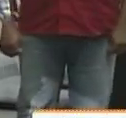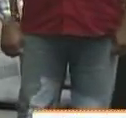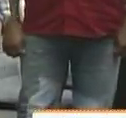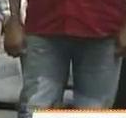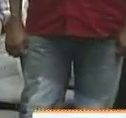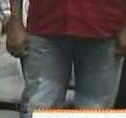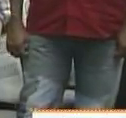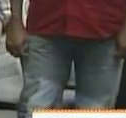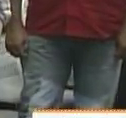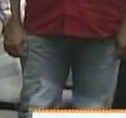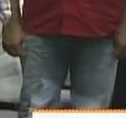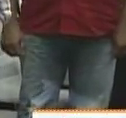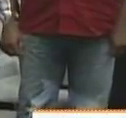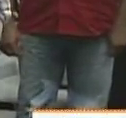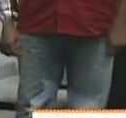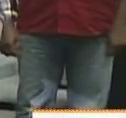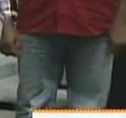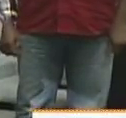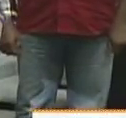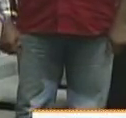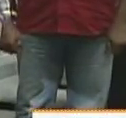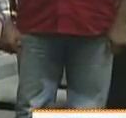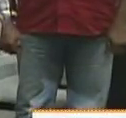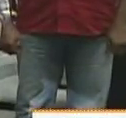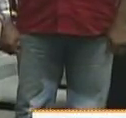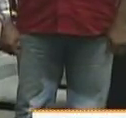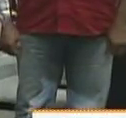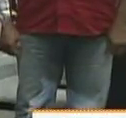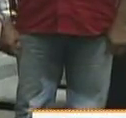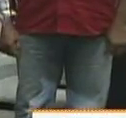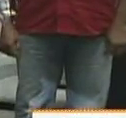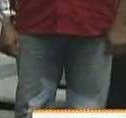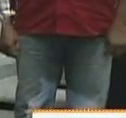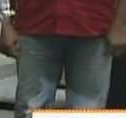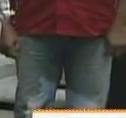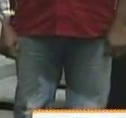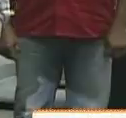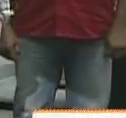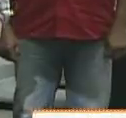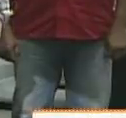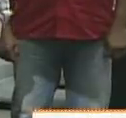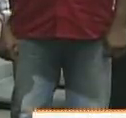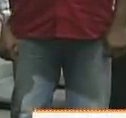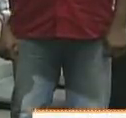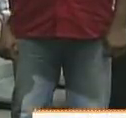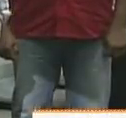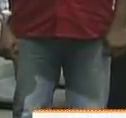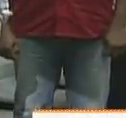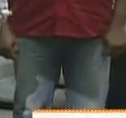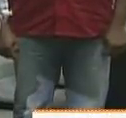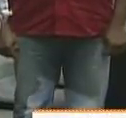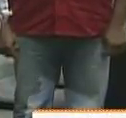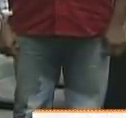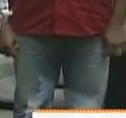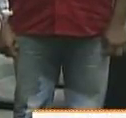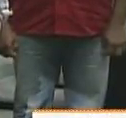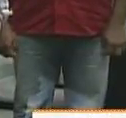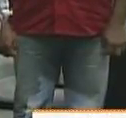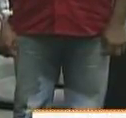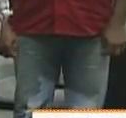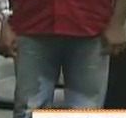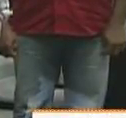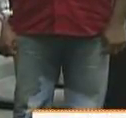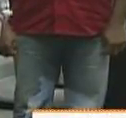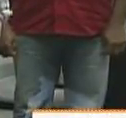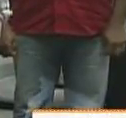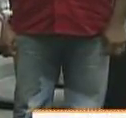Los tenemos mediditos. Ahora nos toca preparar el 4x4. Esa es la tarea principal,